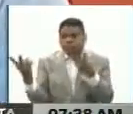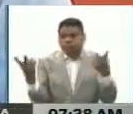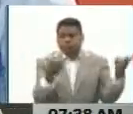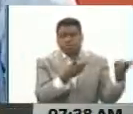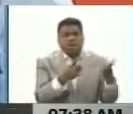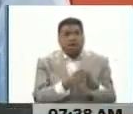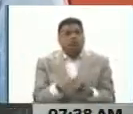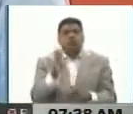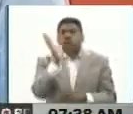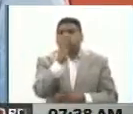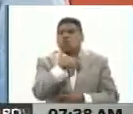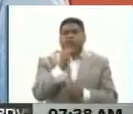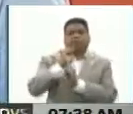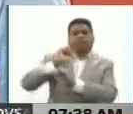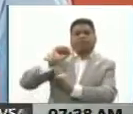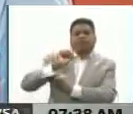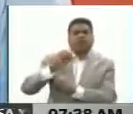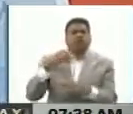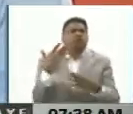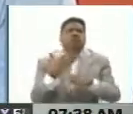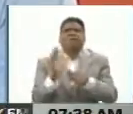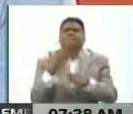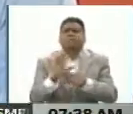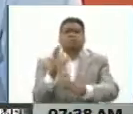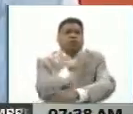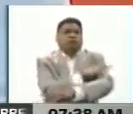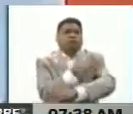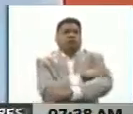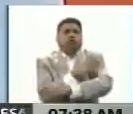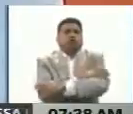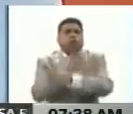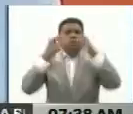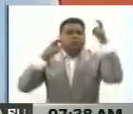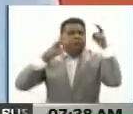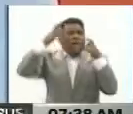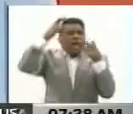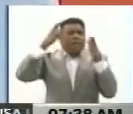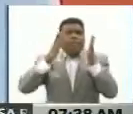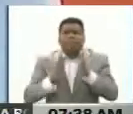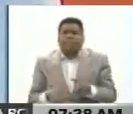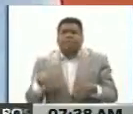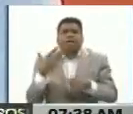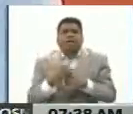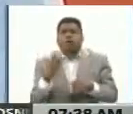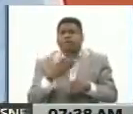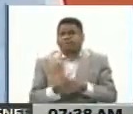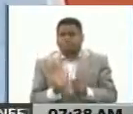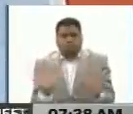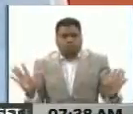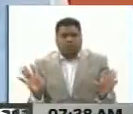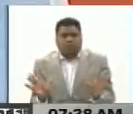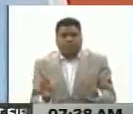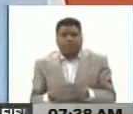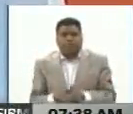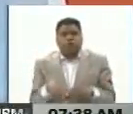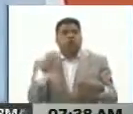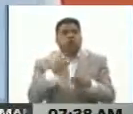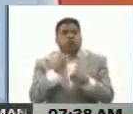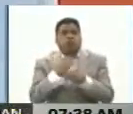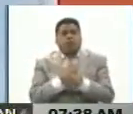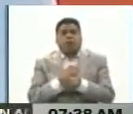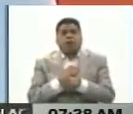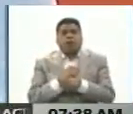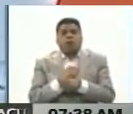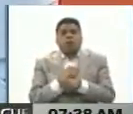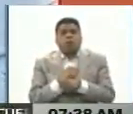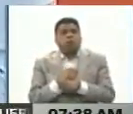el sentido de dónde milites tú, dónde no milites, siempre y cuando tu trabajo como artista, como creador, como sea de calidad.